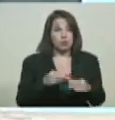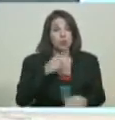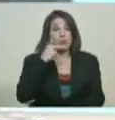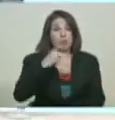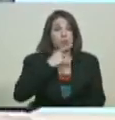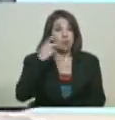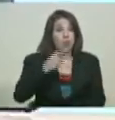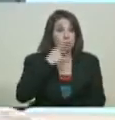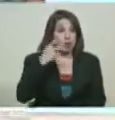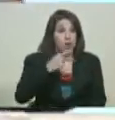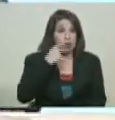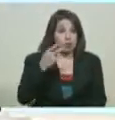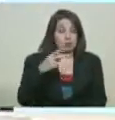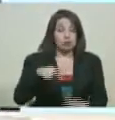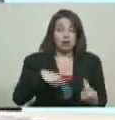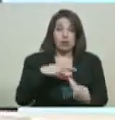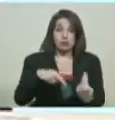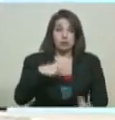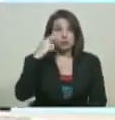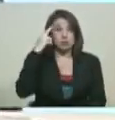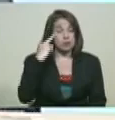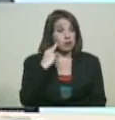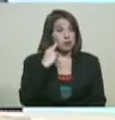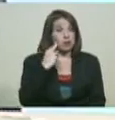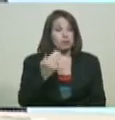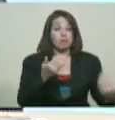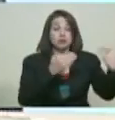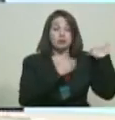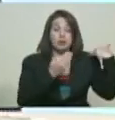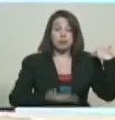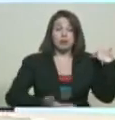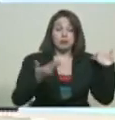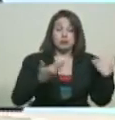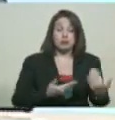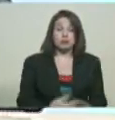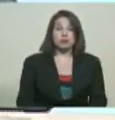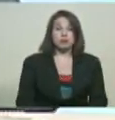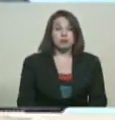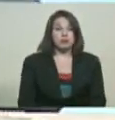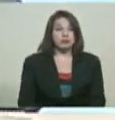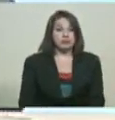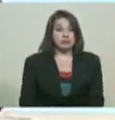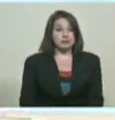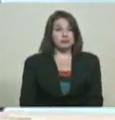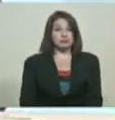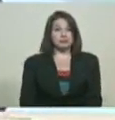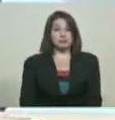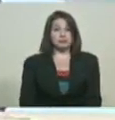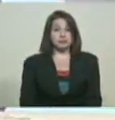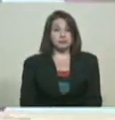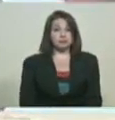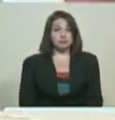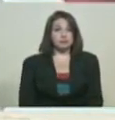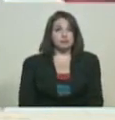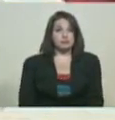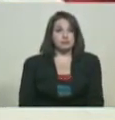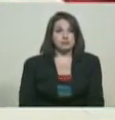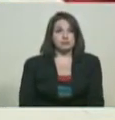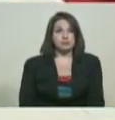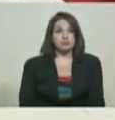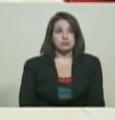y de nuestra revolución bolivariana es una gran tarea estamos facultados para hacerlo